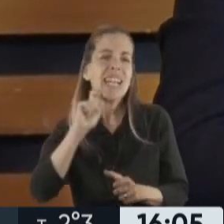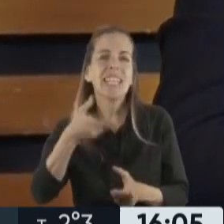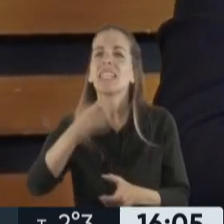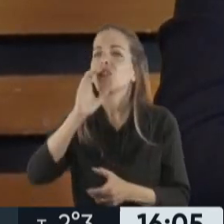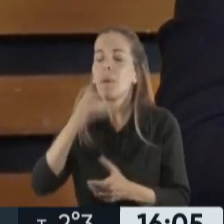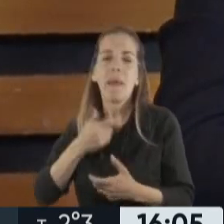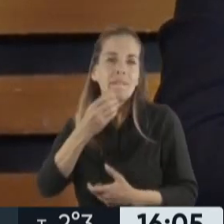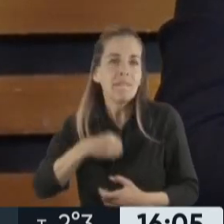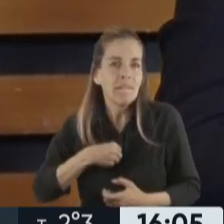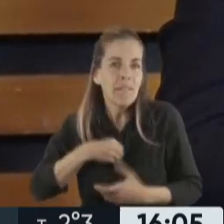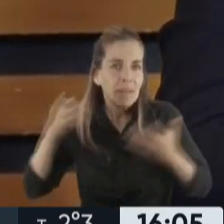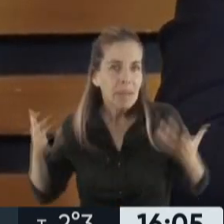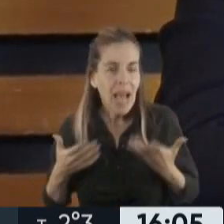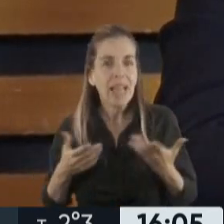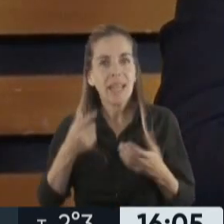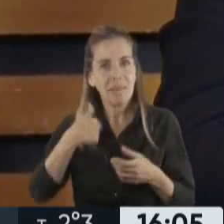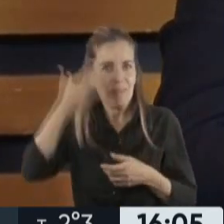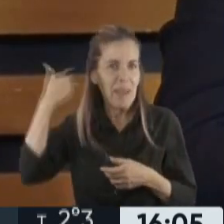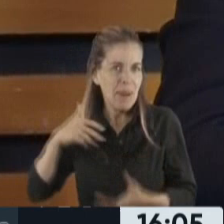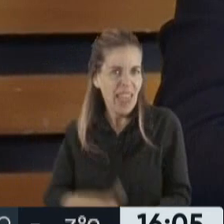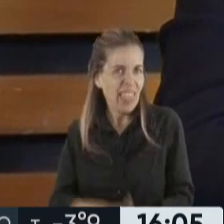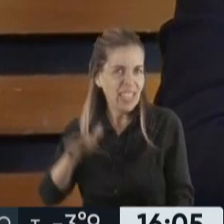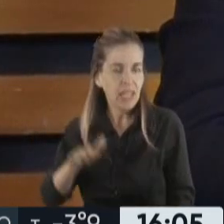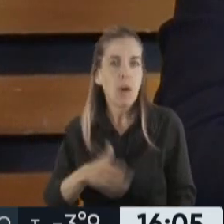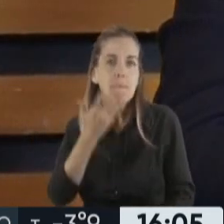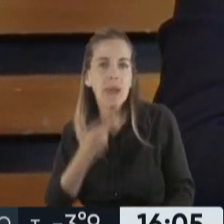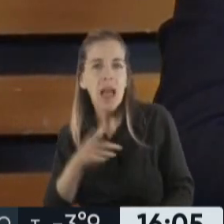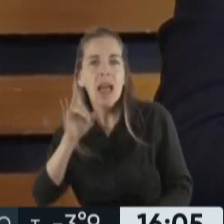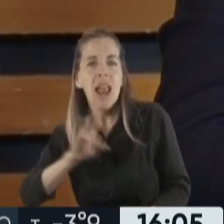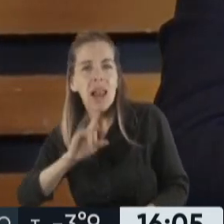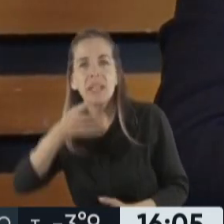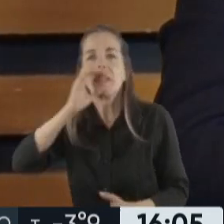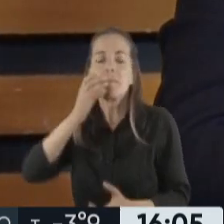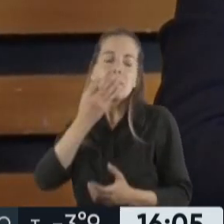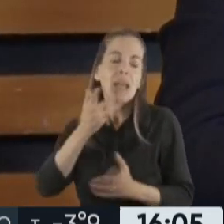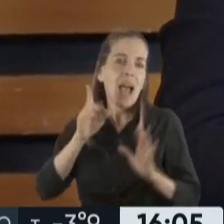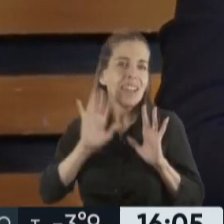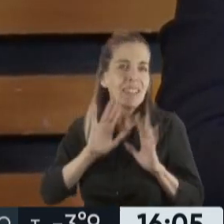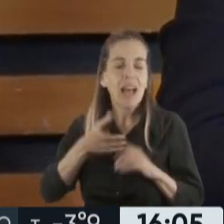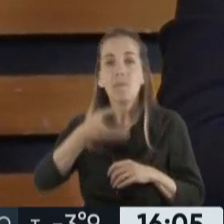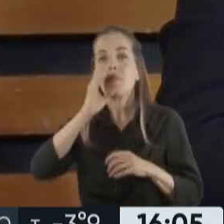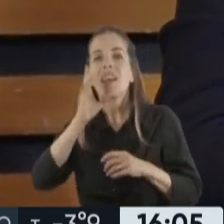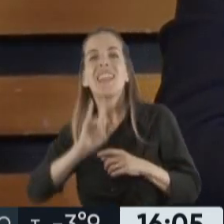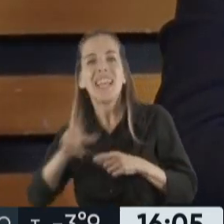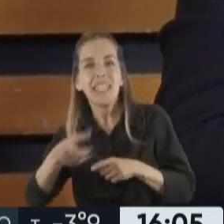A mí me encanta, desde chico, tomar leche, y la verdad es una leche exquisita la que me dieron a probar hoy.